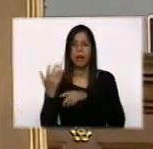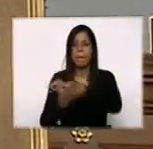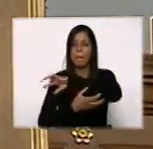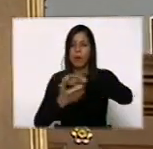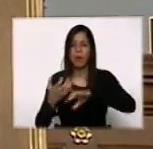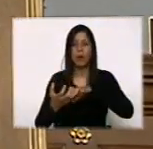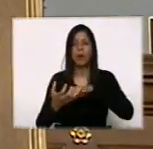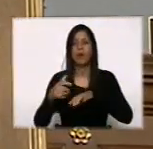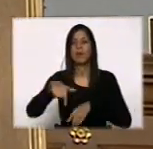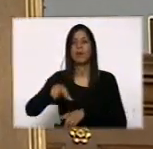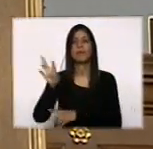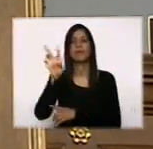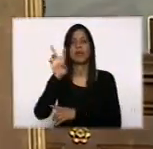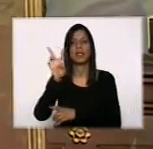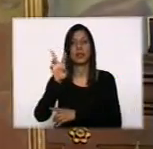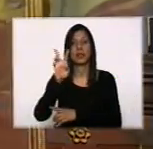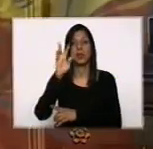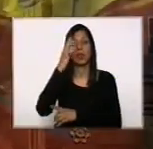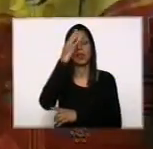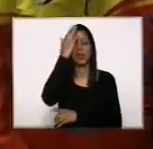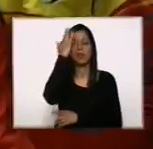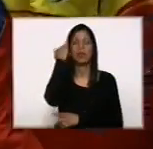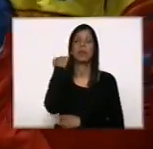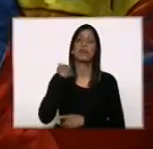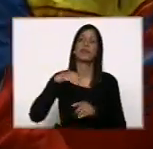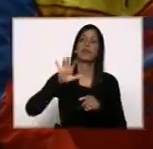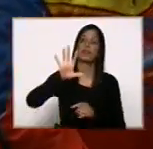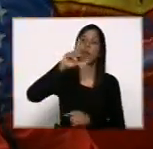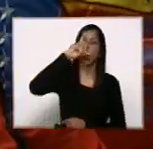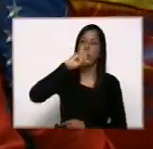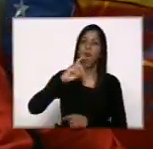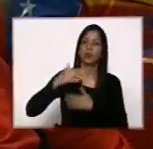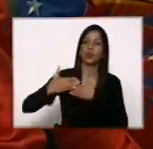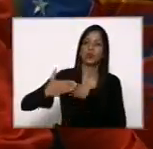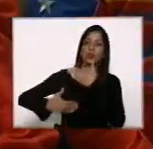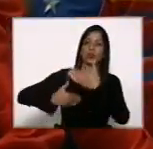Venezuela en los últimos 5 años.